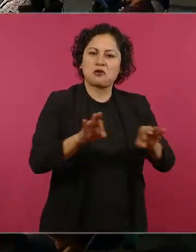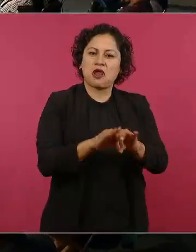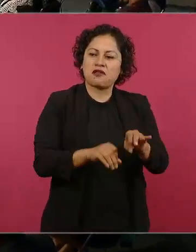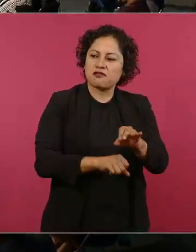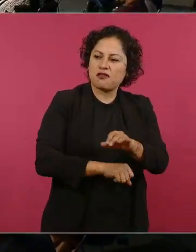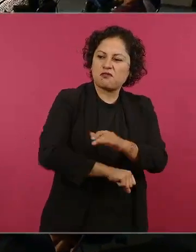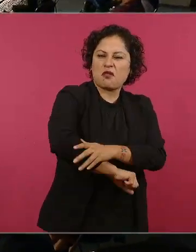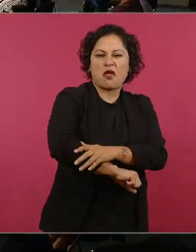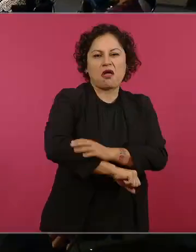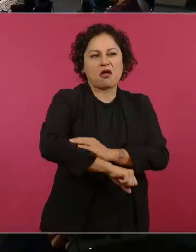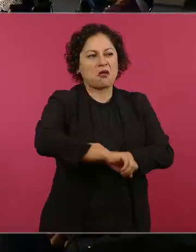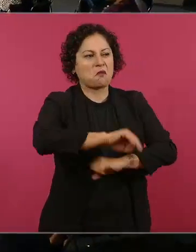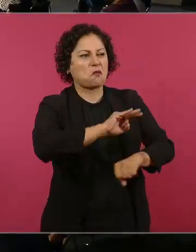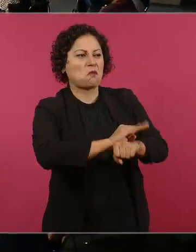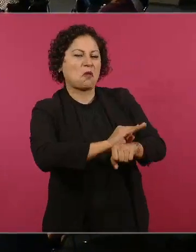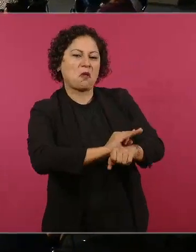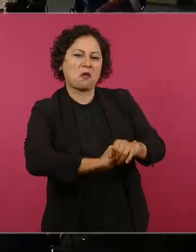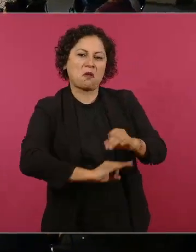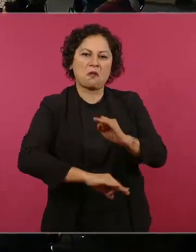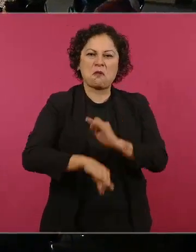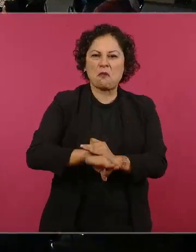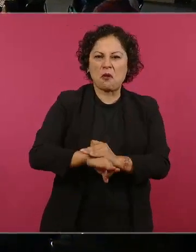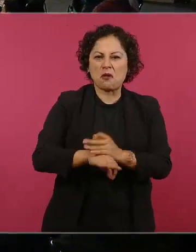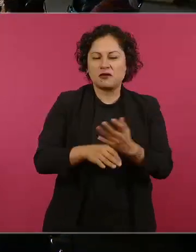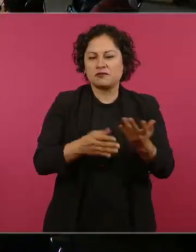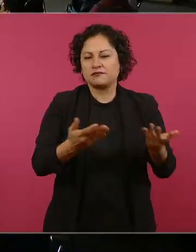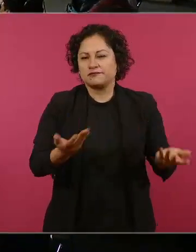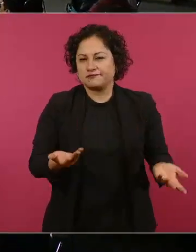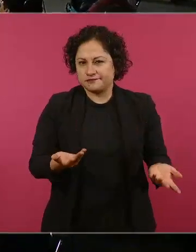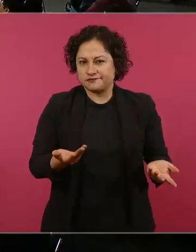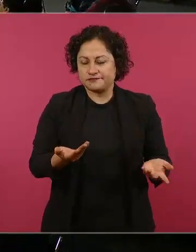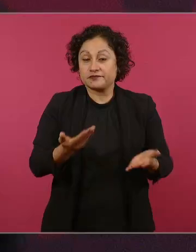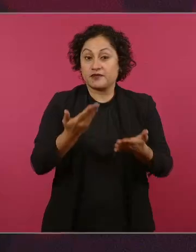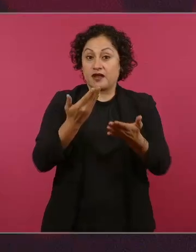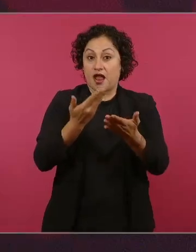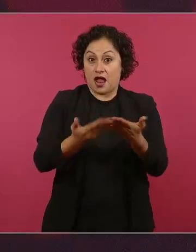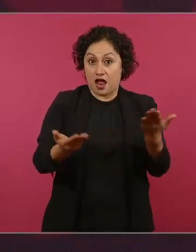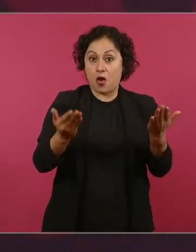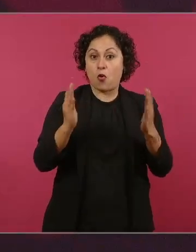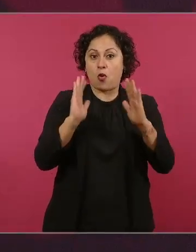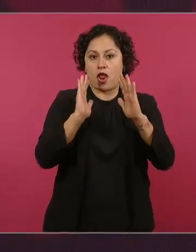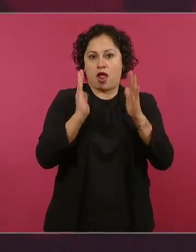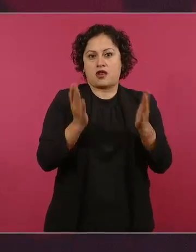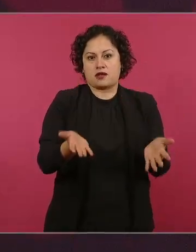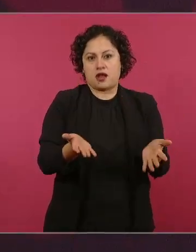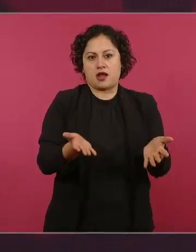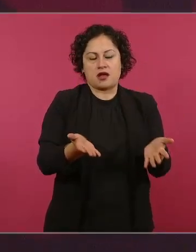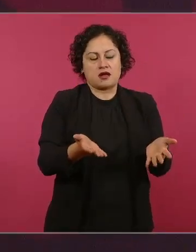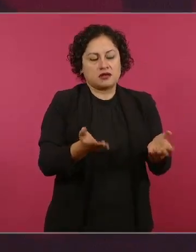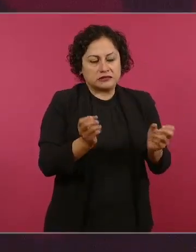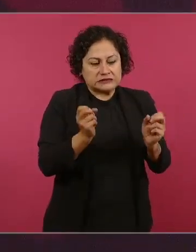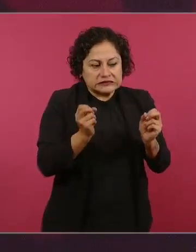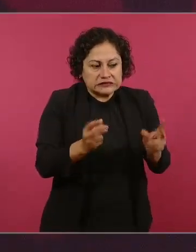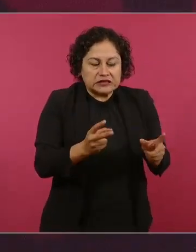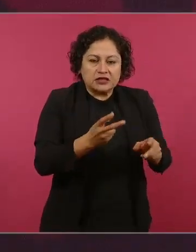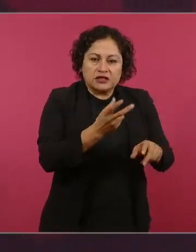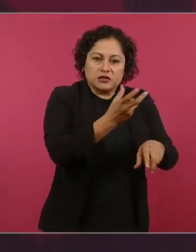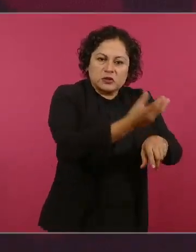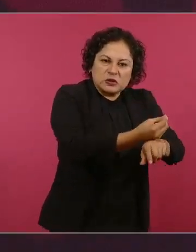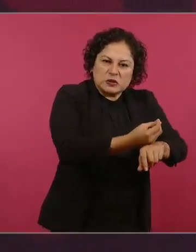Entonces se ha hecho una muy buena labor ahora de integración para dejar a una institución